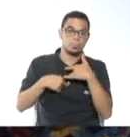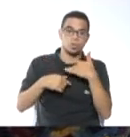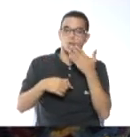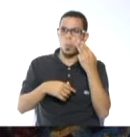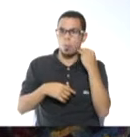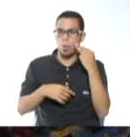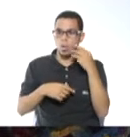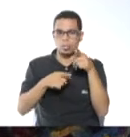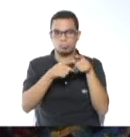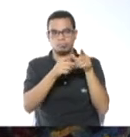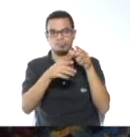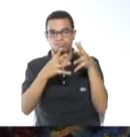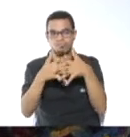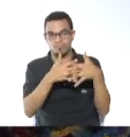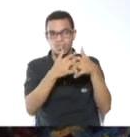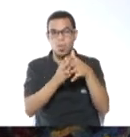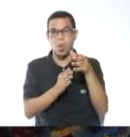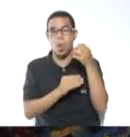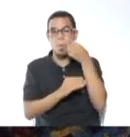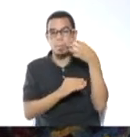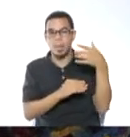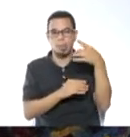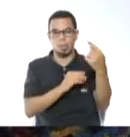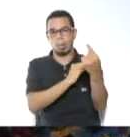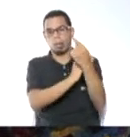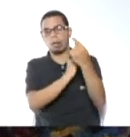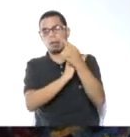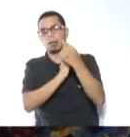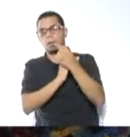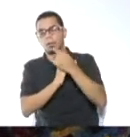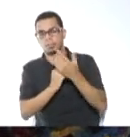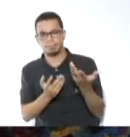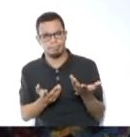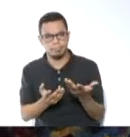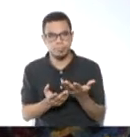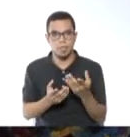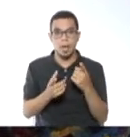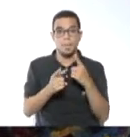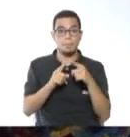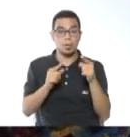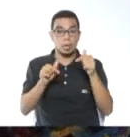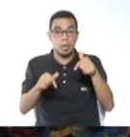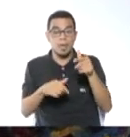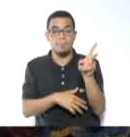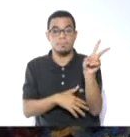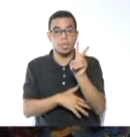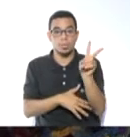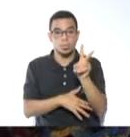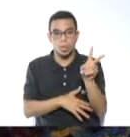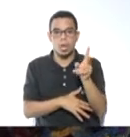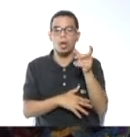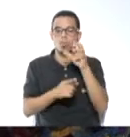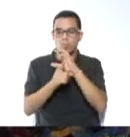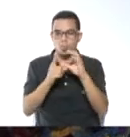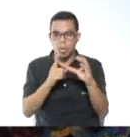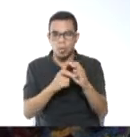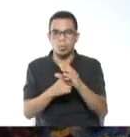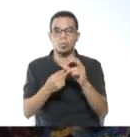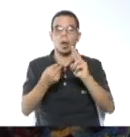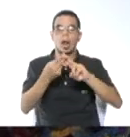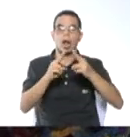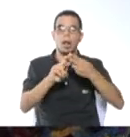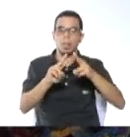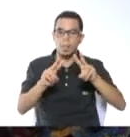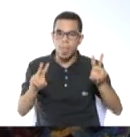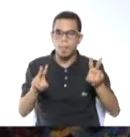de la discriminación. Y si naciéramos en un territorio venezolano donde hay una cultura de paz, donde se enseña diariamente